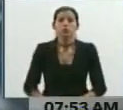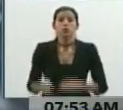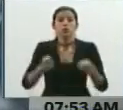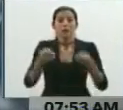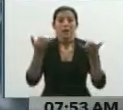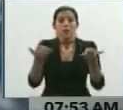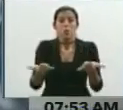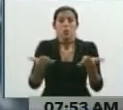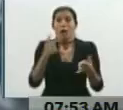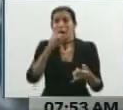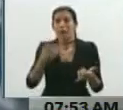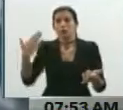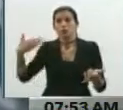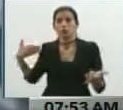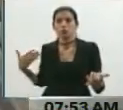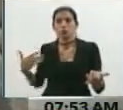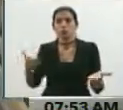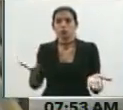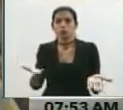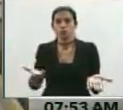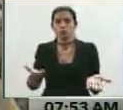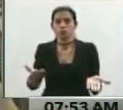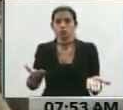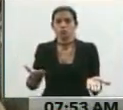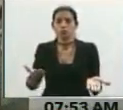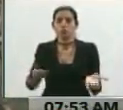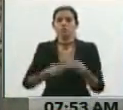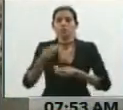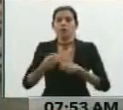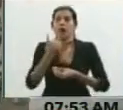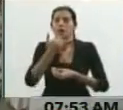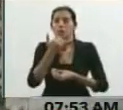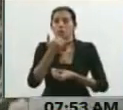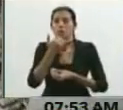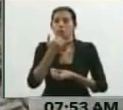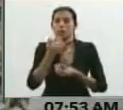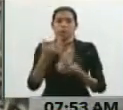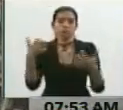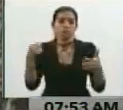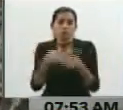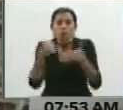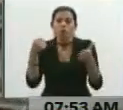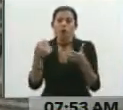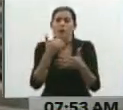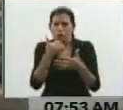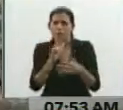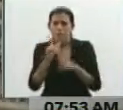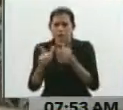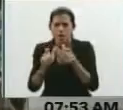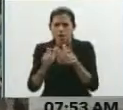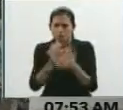pero hay años atrás quizás que se hayan realizado algún tipo de incidente que se pueda reportar